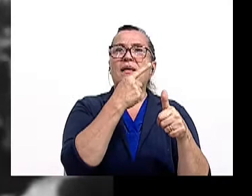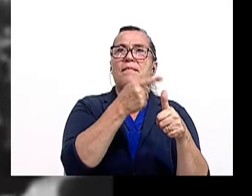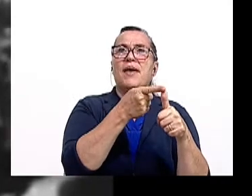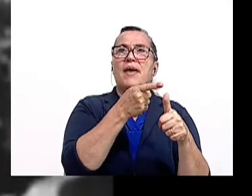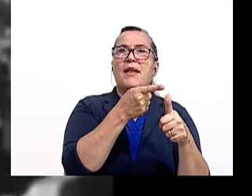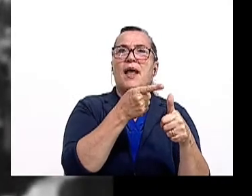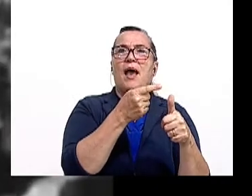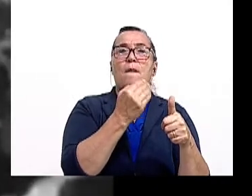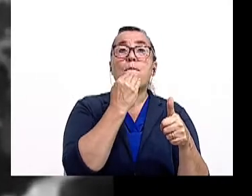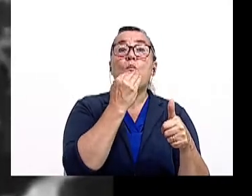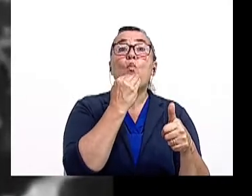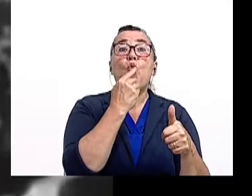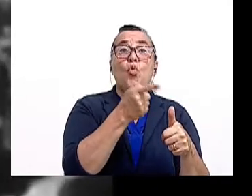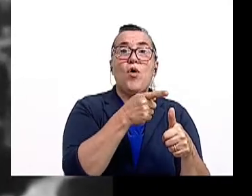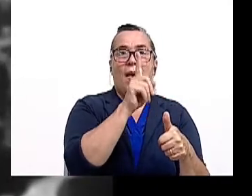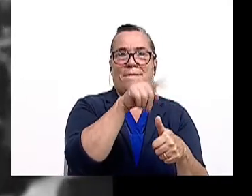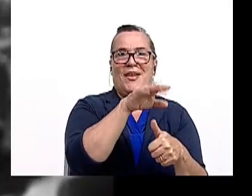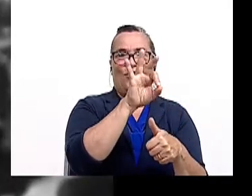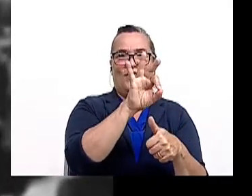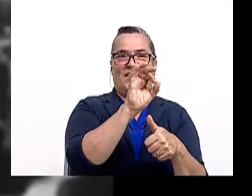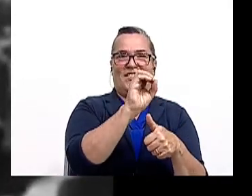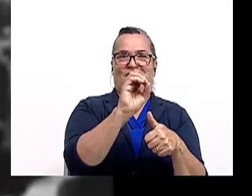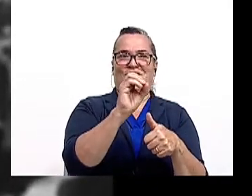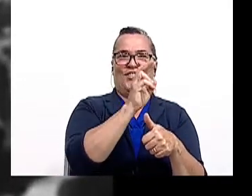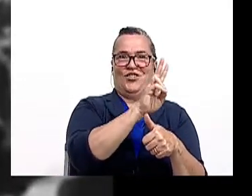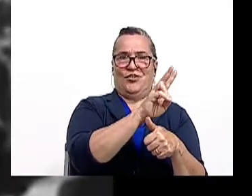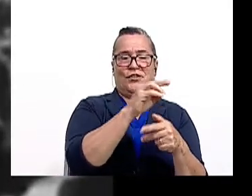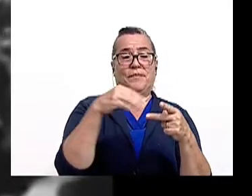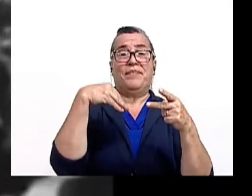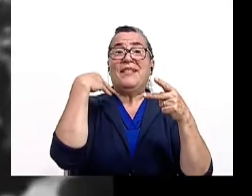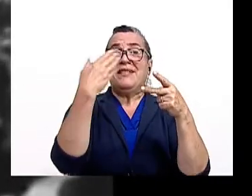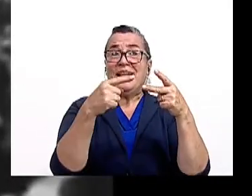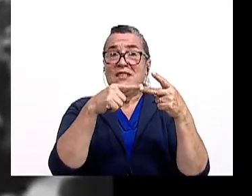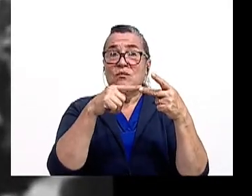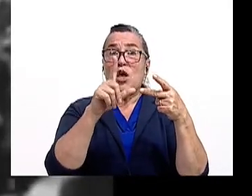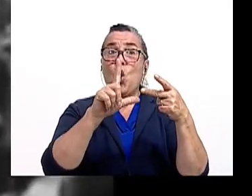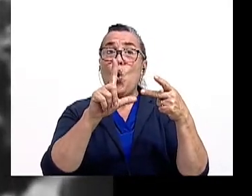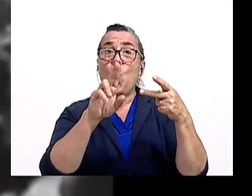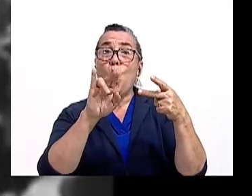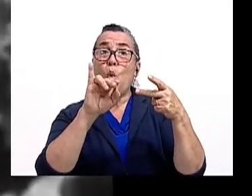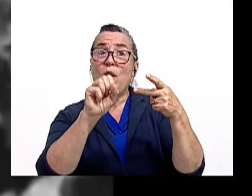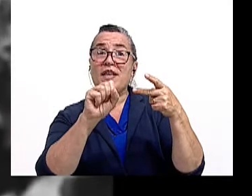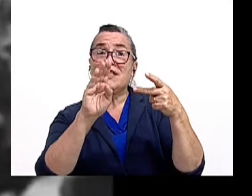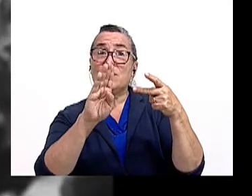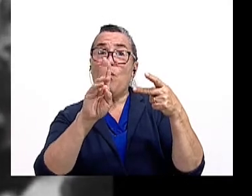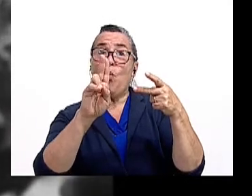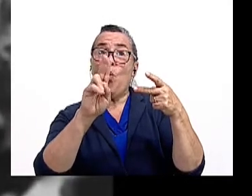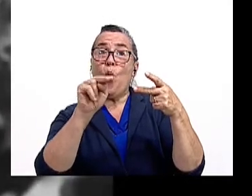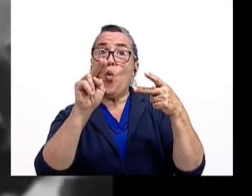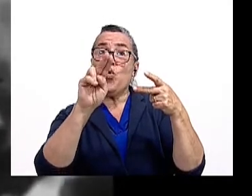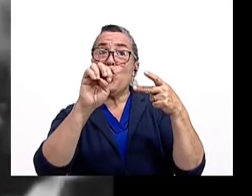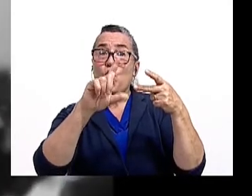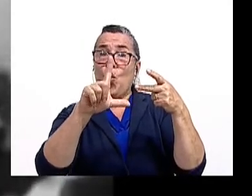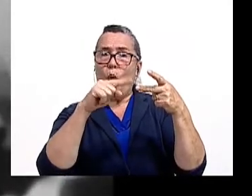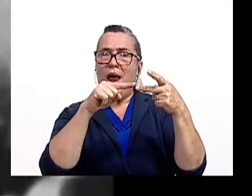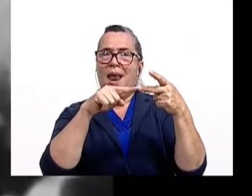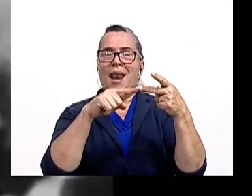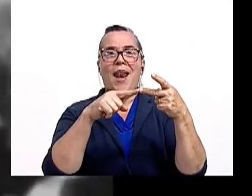en 1902. Años más tarde, Luis Buñuel rodó una versión